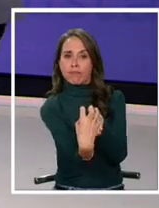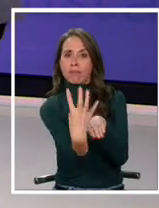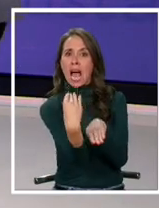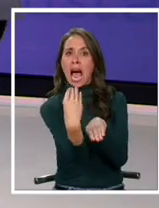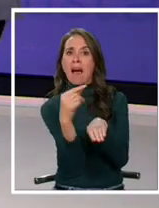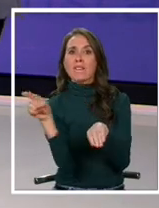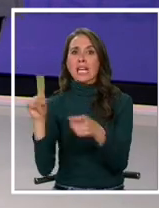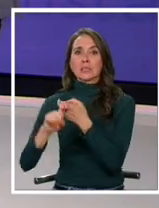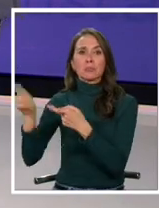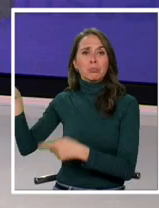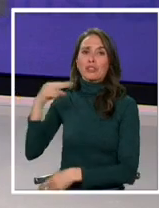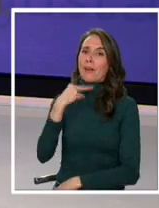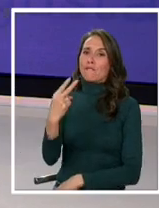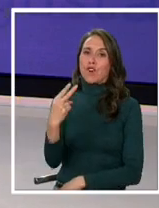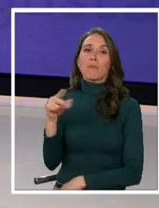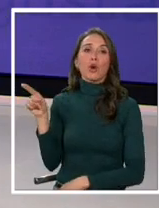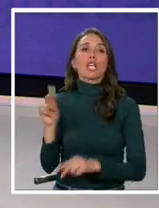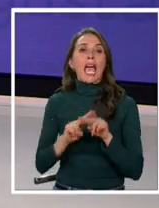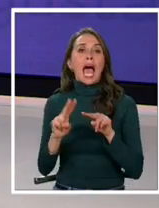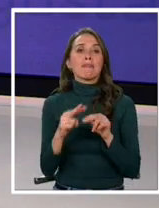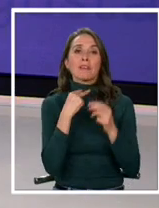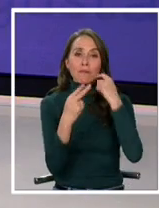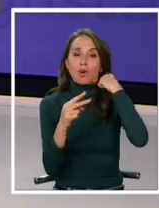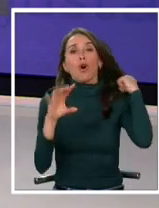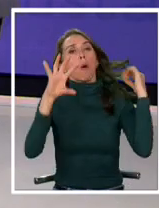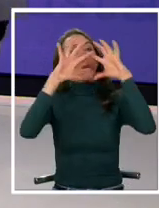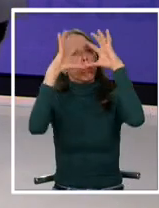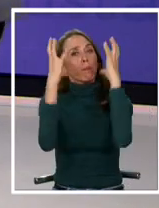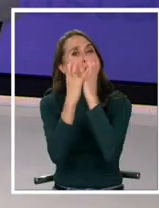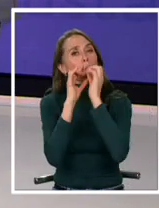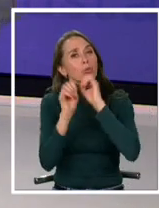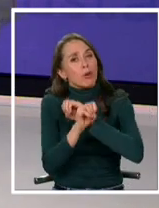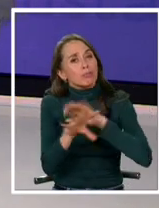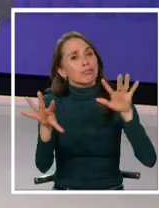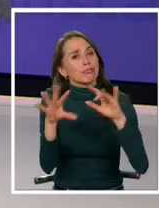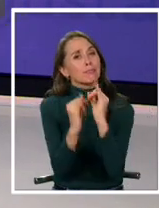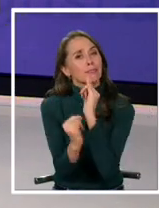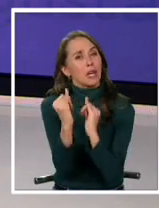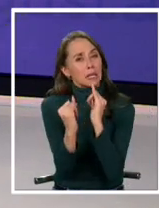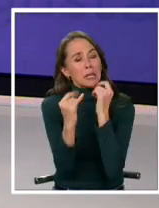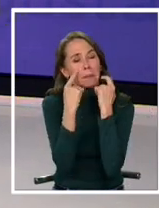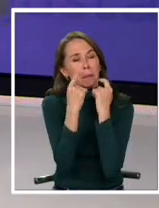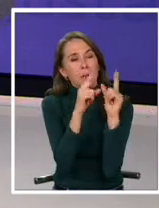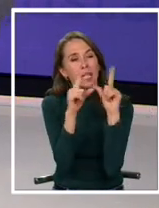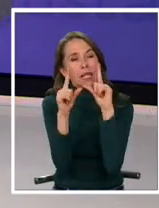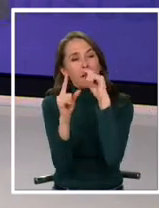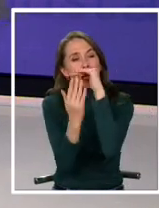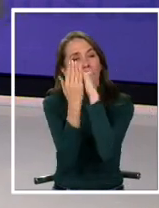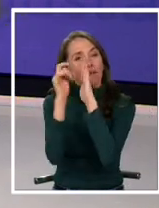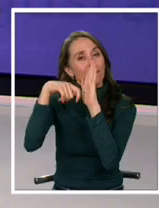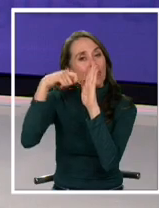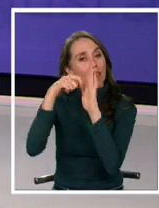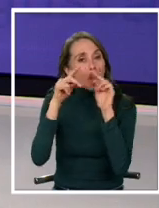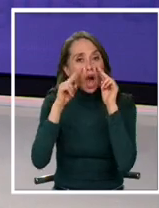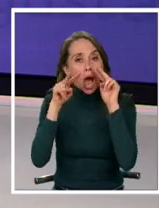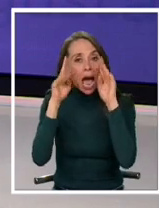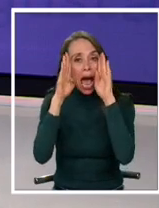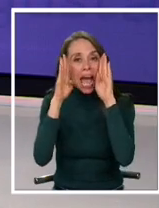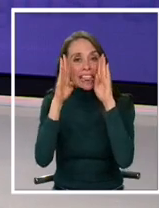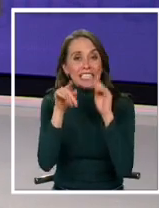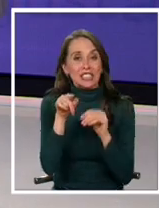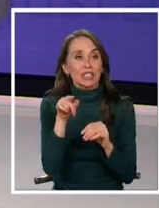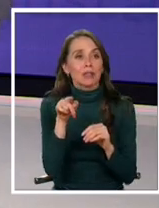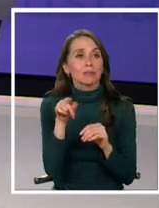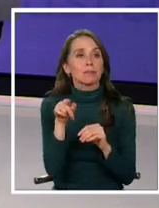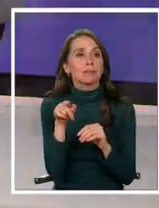nos acompañan pero estamos en un mundo viral donde quiero que revisemos ahora un video presta mucha atención porque tenemos un video de un